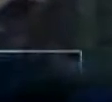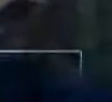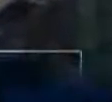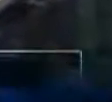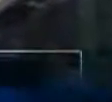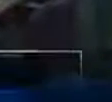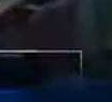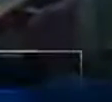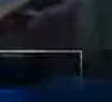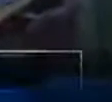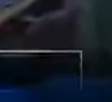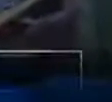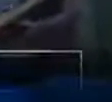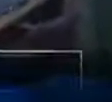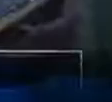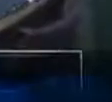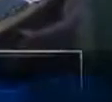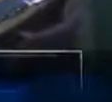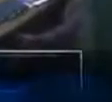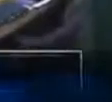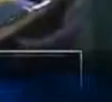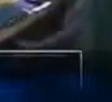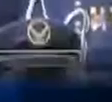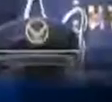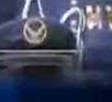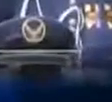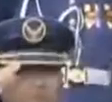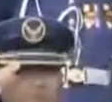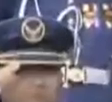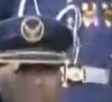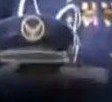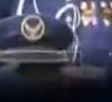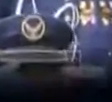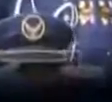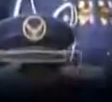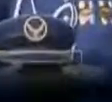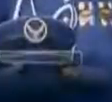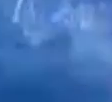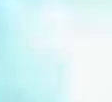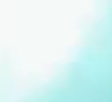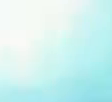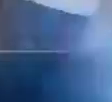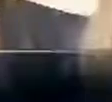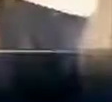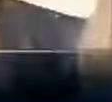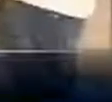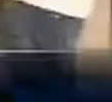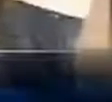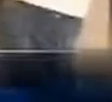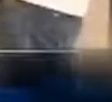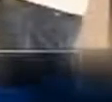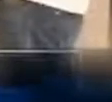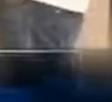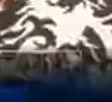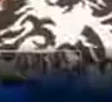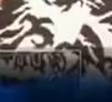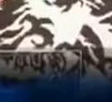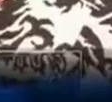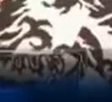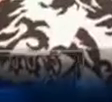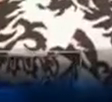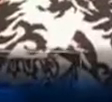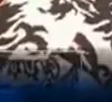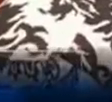Asamblea Nacional aprobó la reforma a la Ley de Seguridad de las Fuerzas Armadas y de la Policía Nacional. Conozca a los ganadores del concurso